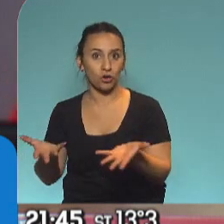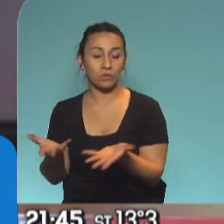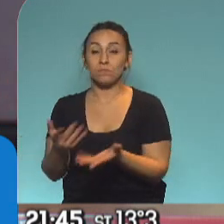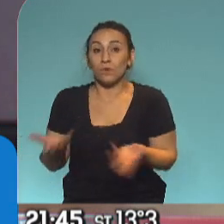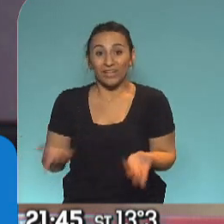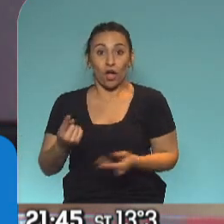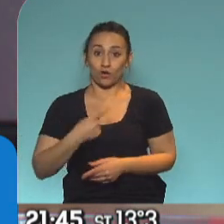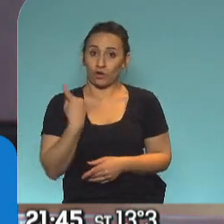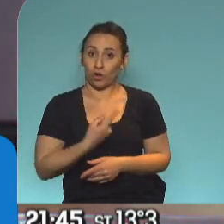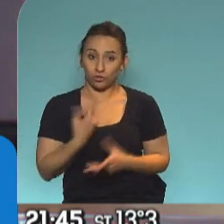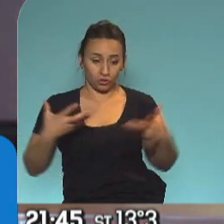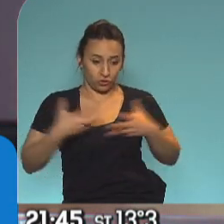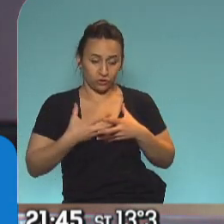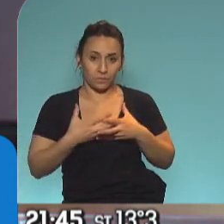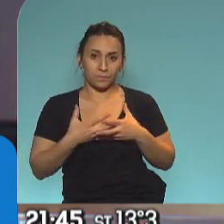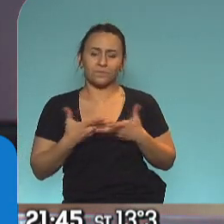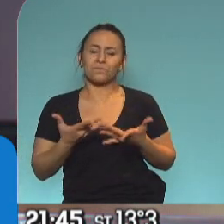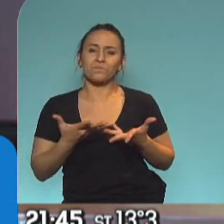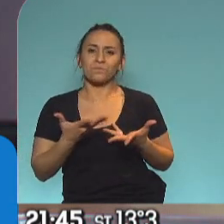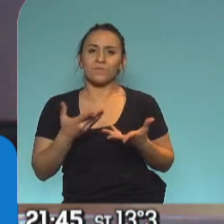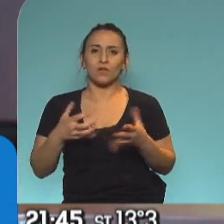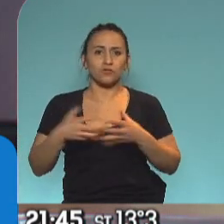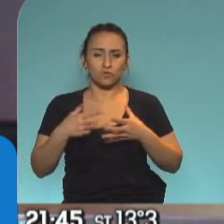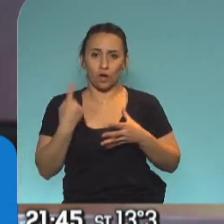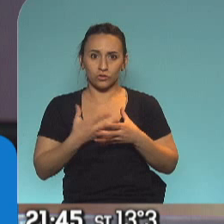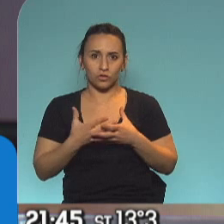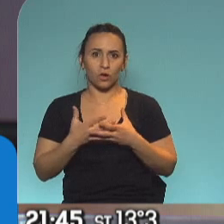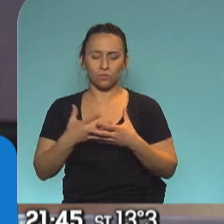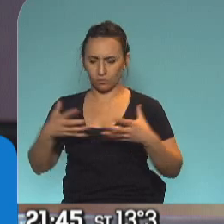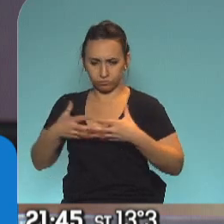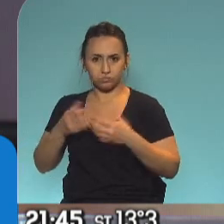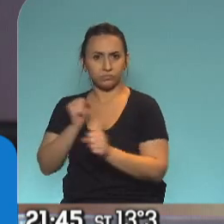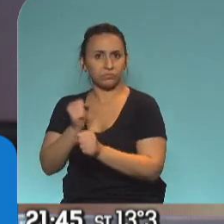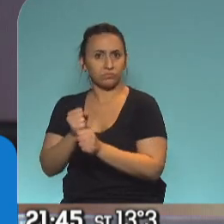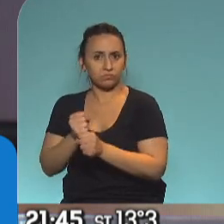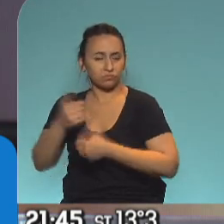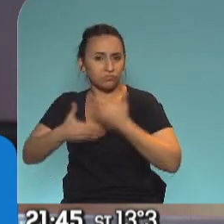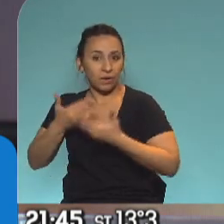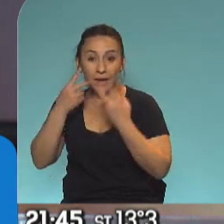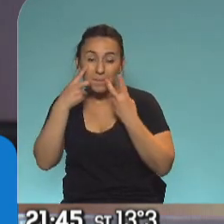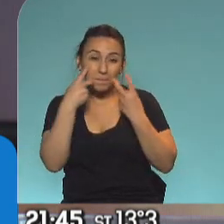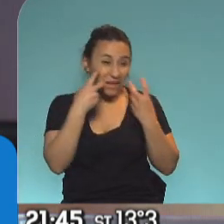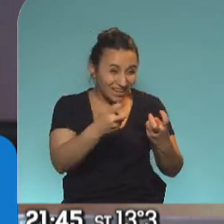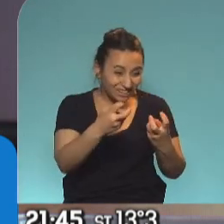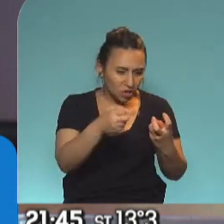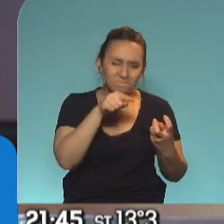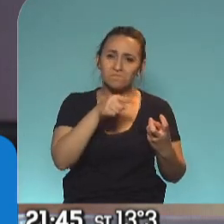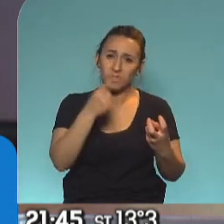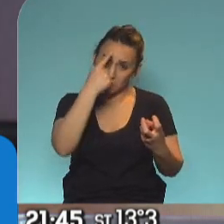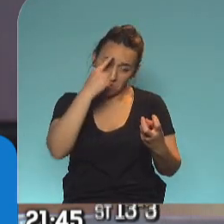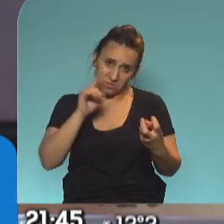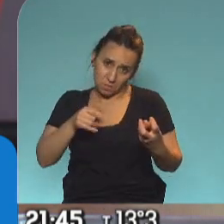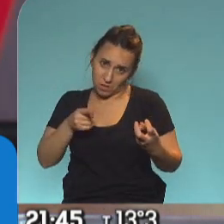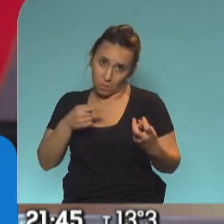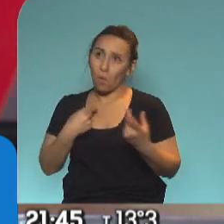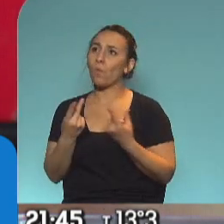somos en el área de litigio extraordinariamente sobreabundantes. Y en el área de investigaciones, yo creo que también, pero ahí no puedo